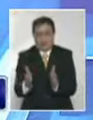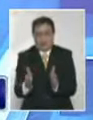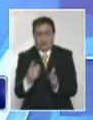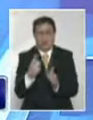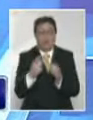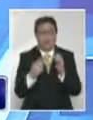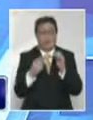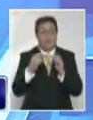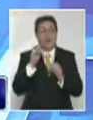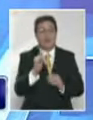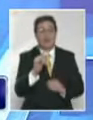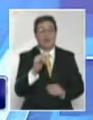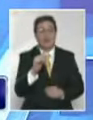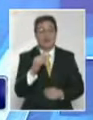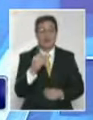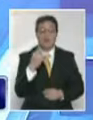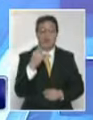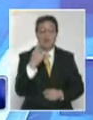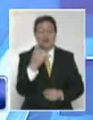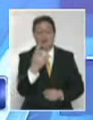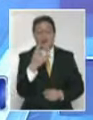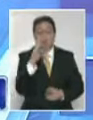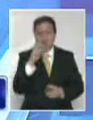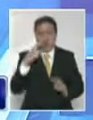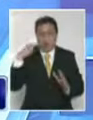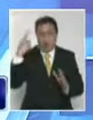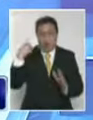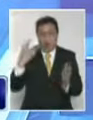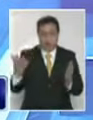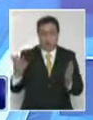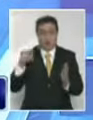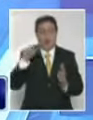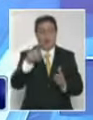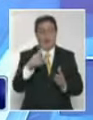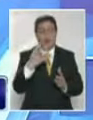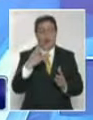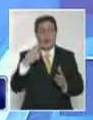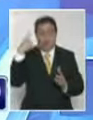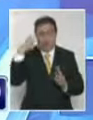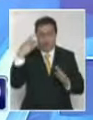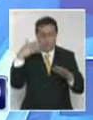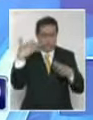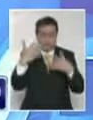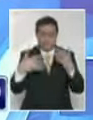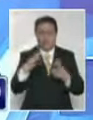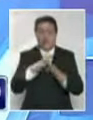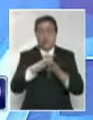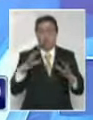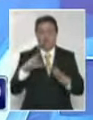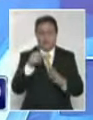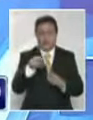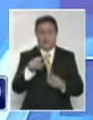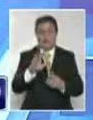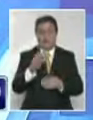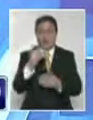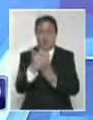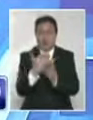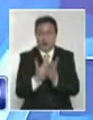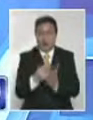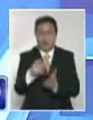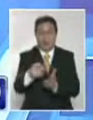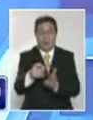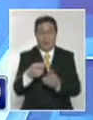una cuestión, era de locos, ¿eh? Porque todo lo que se hacía en ese tiempo era un poco de locos, pero este Teleanálisis se